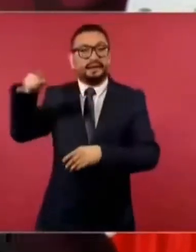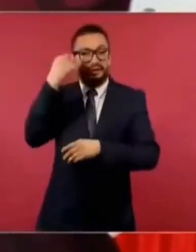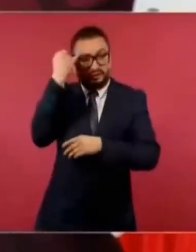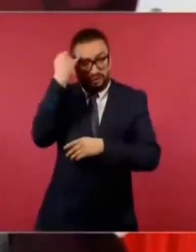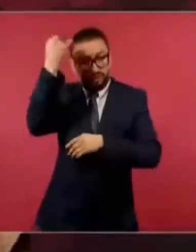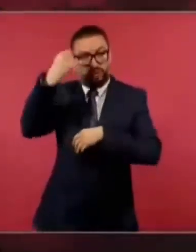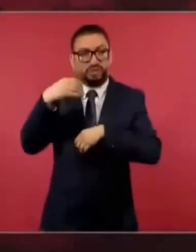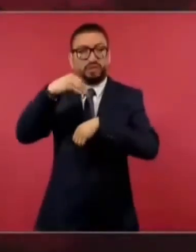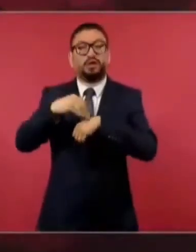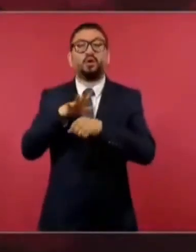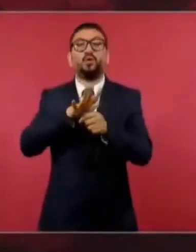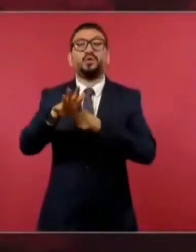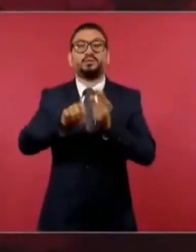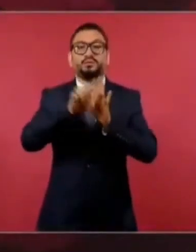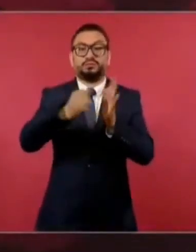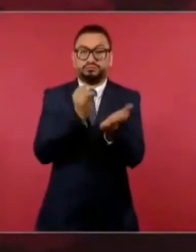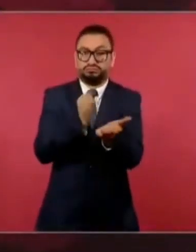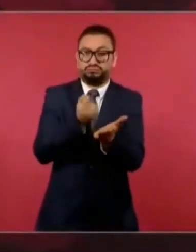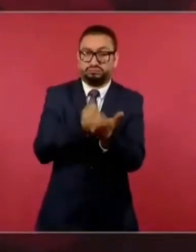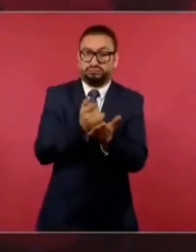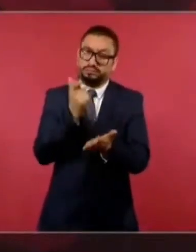Aumentos de impuestos,